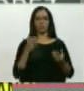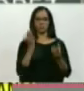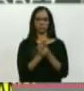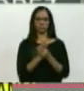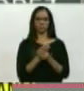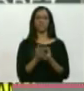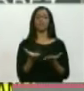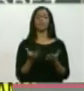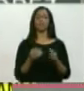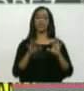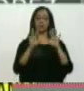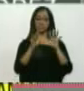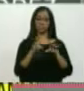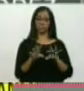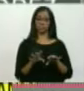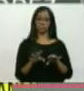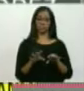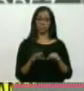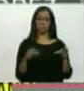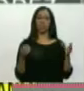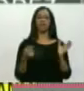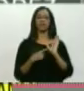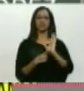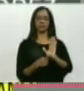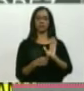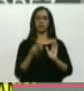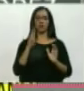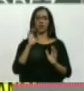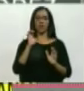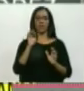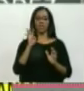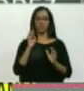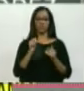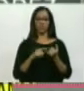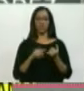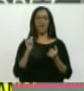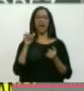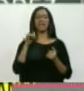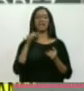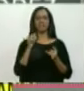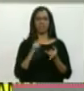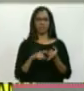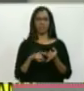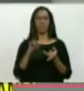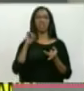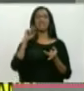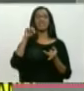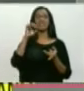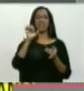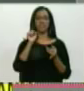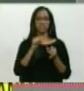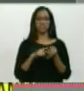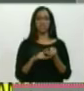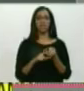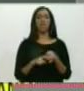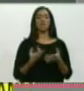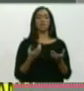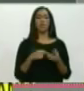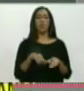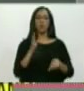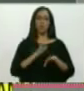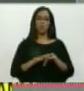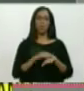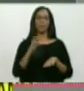República y en la Cámara de Representantes Roberto Gerlain, Aída Merlano Rebolledo e Inés López Flores, y como diputados